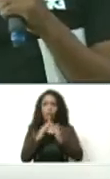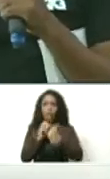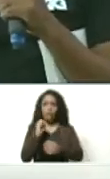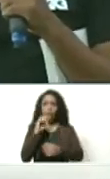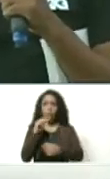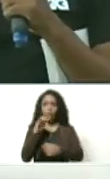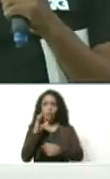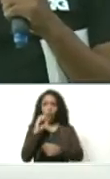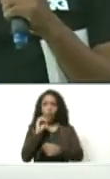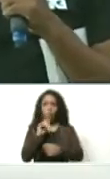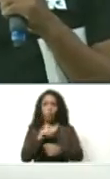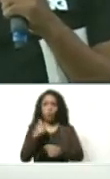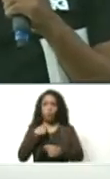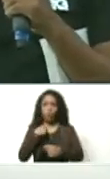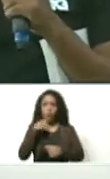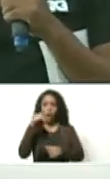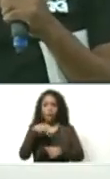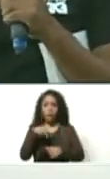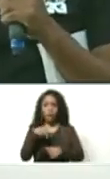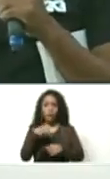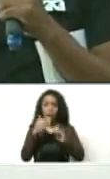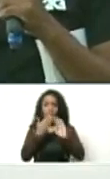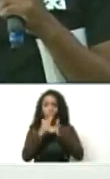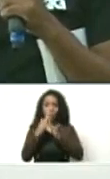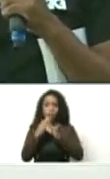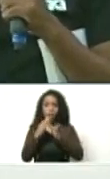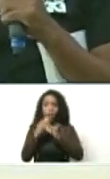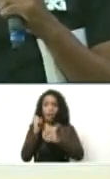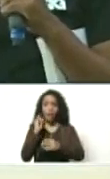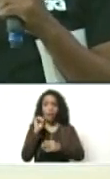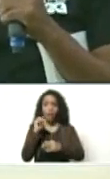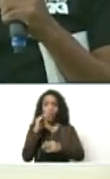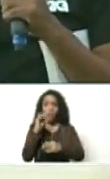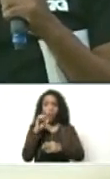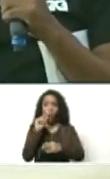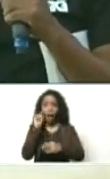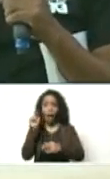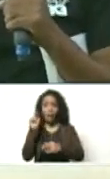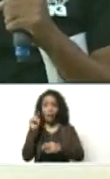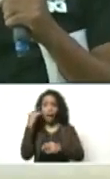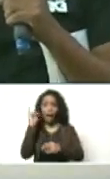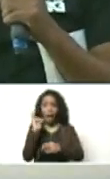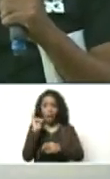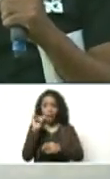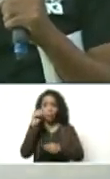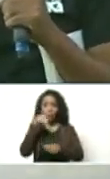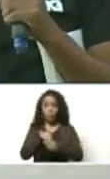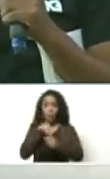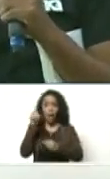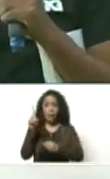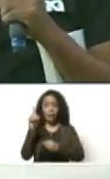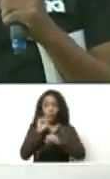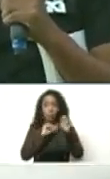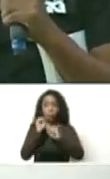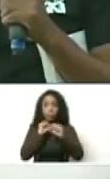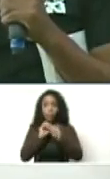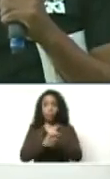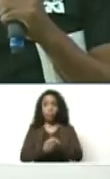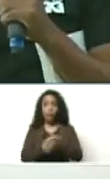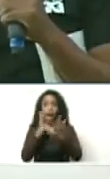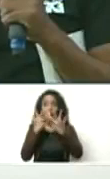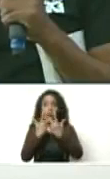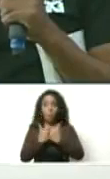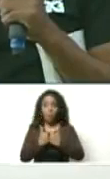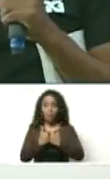Mi señor presidente, estoy en la hacienda, en la comuna Indio Rangel. Y allí en esos predios donde están esas maquinarias. Pero la ministra es una persona distinta